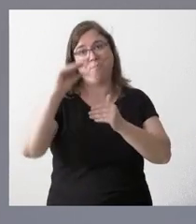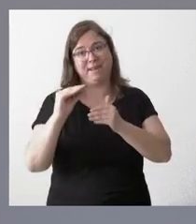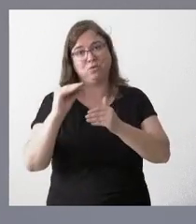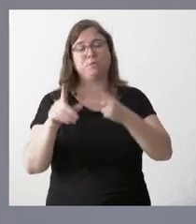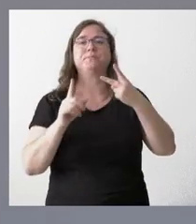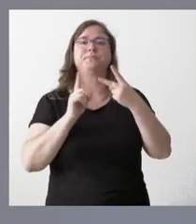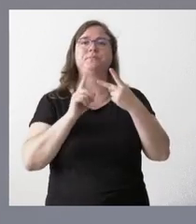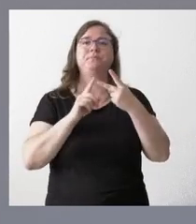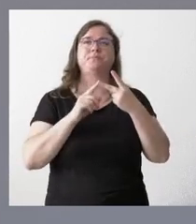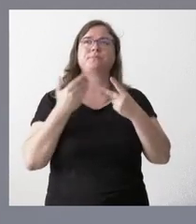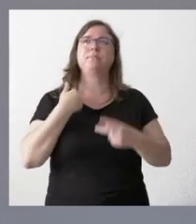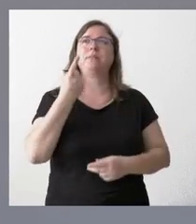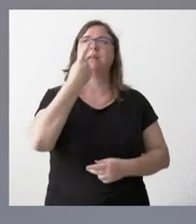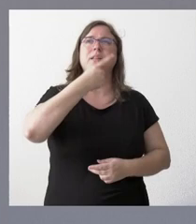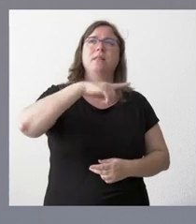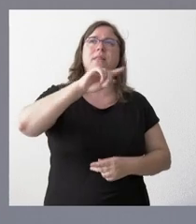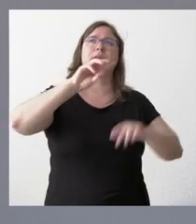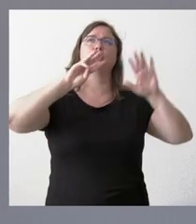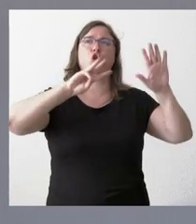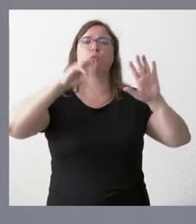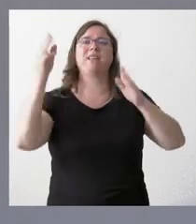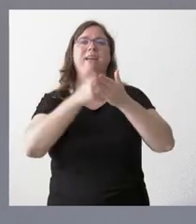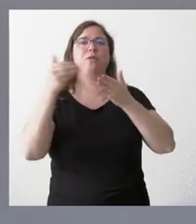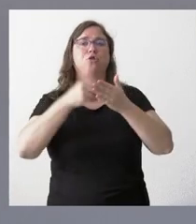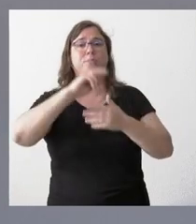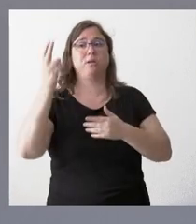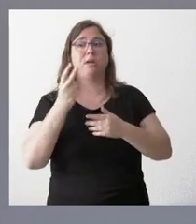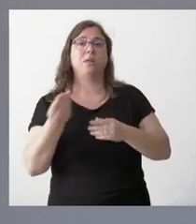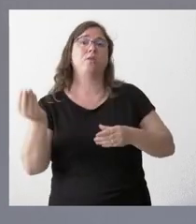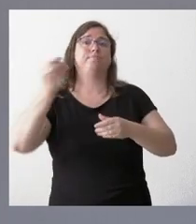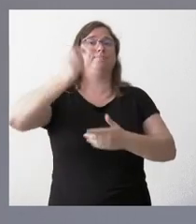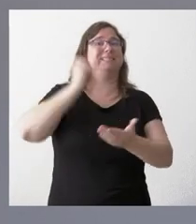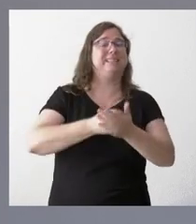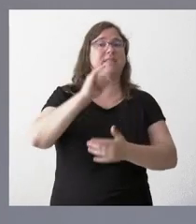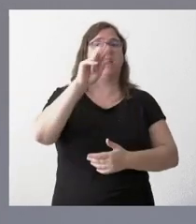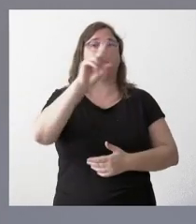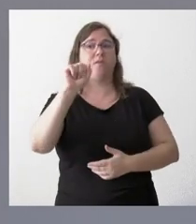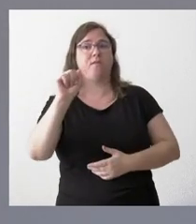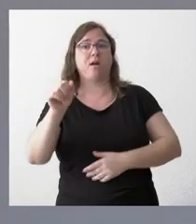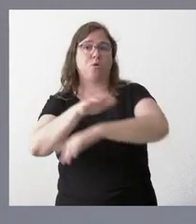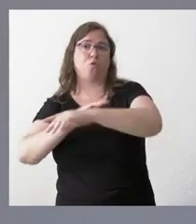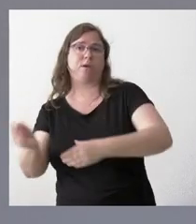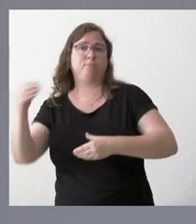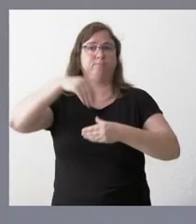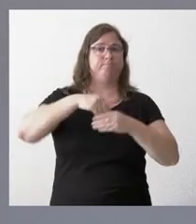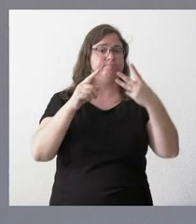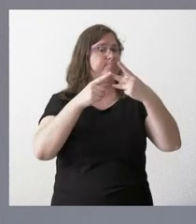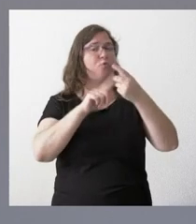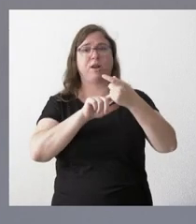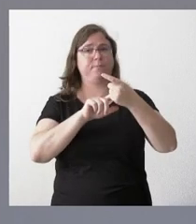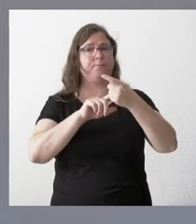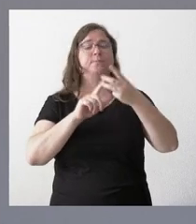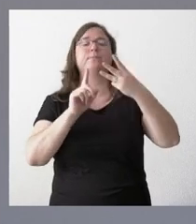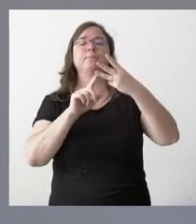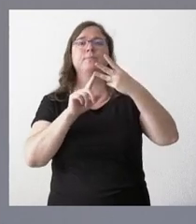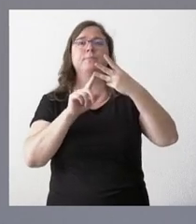Estaba 192 millones de euros del cumplimiento de la sentencia del IVA, que era una transferencia del Estado a la comunidad autónoma, que también desaparece. Y